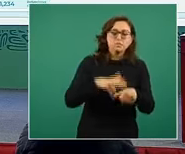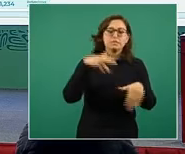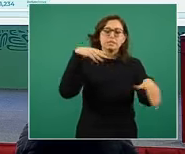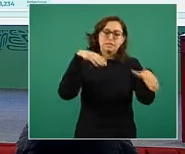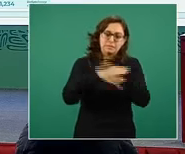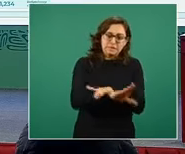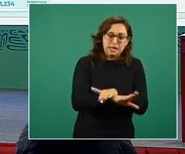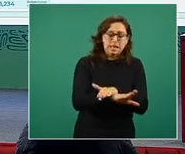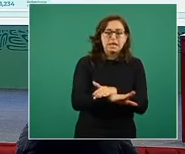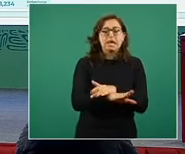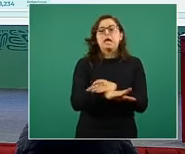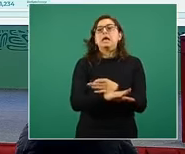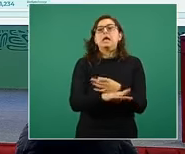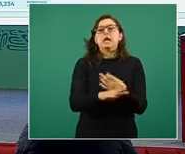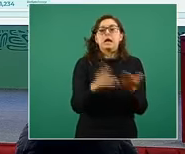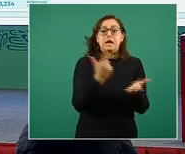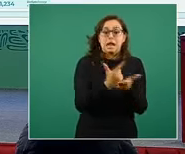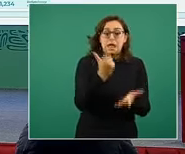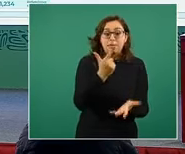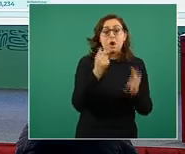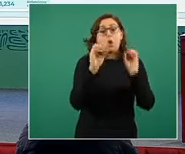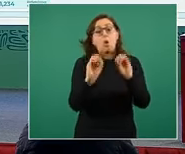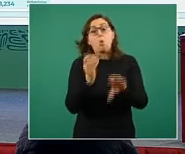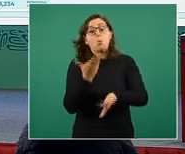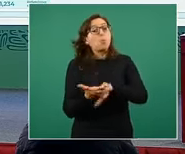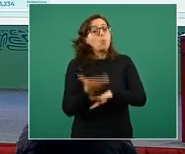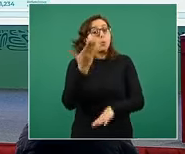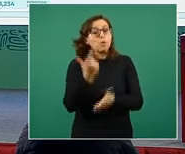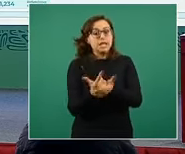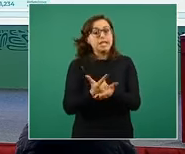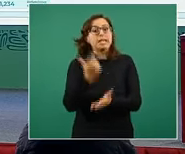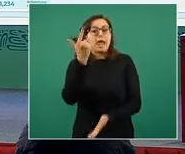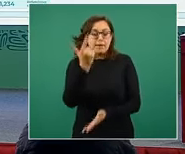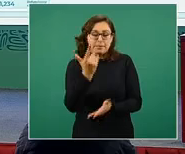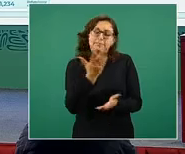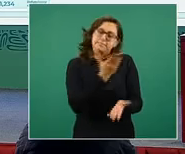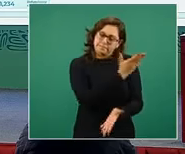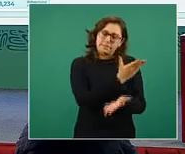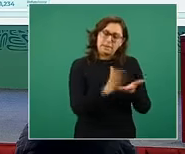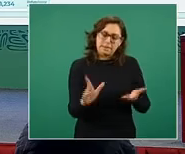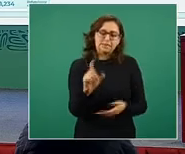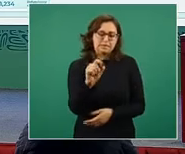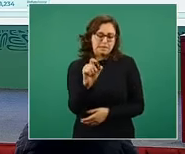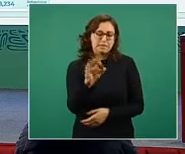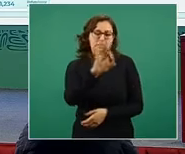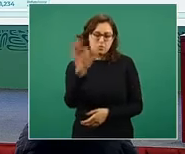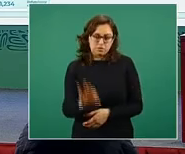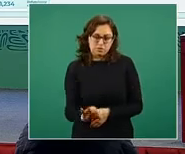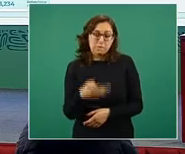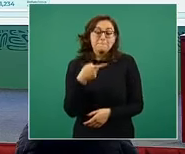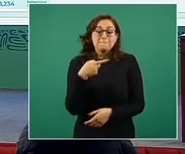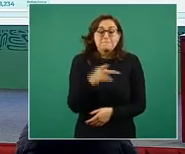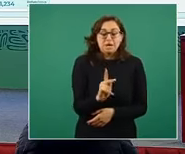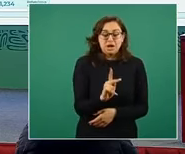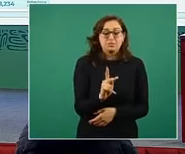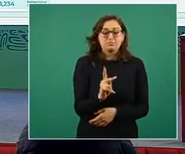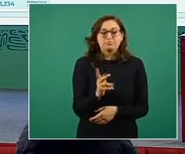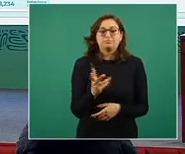o COVID crítico, pues bueno, ahorita veremos los números en las siguientes diapositivas, pero como sabemos